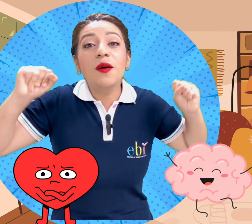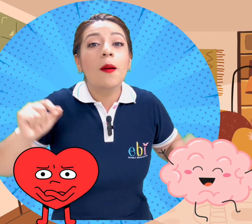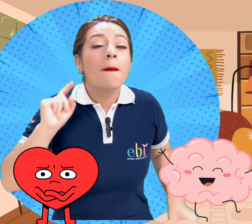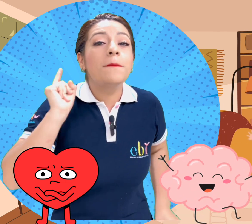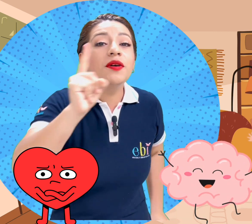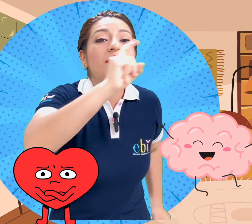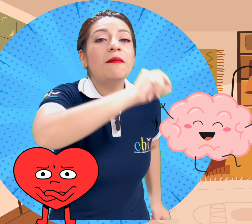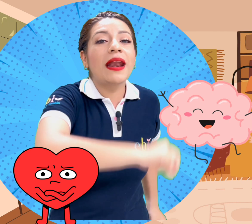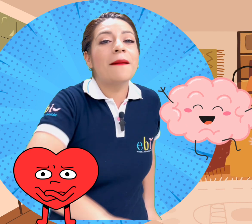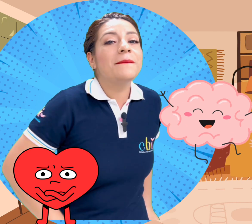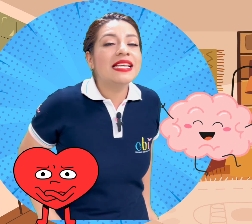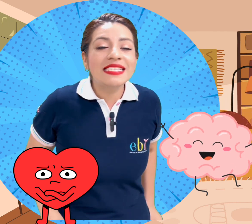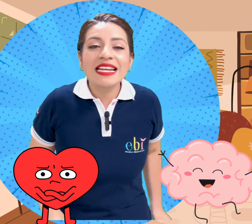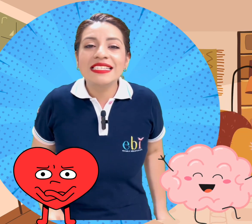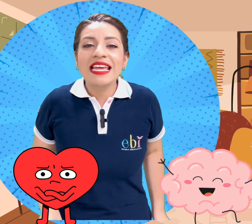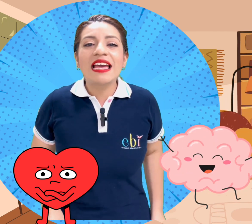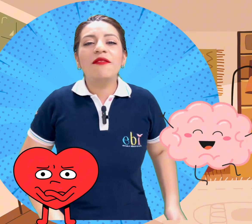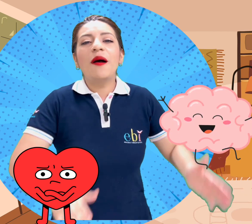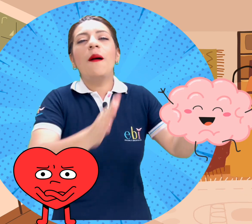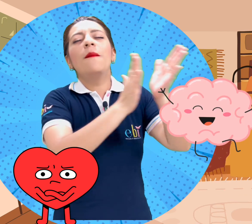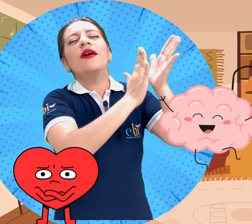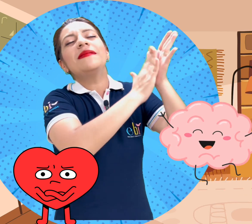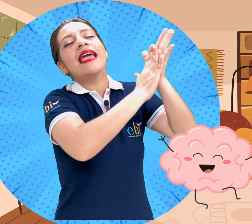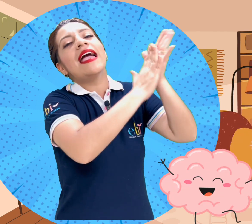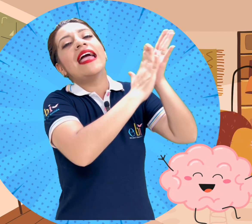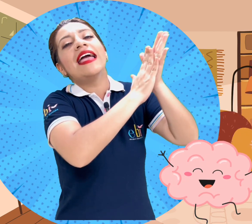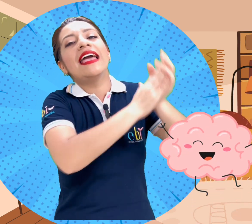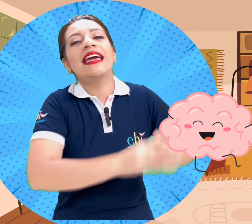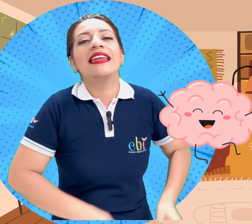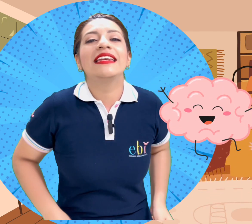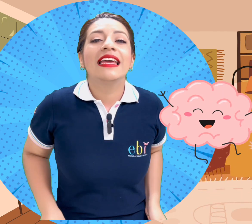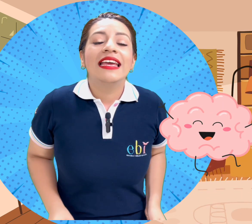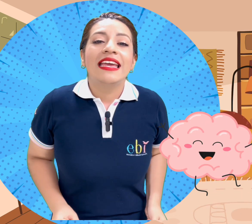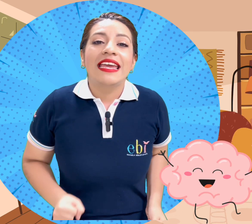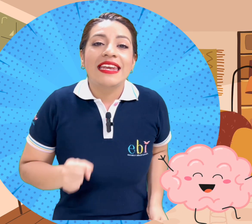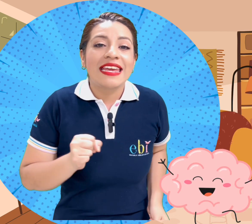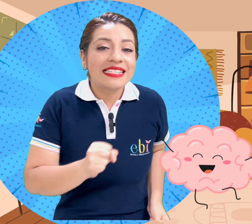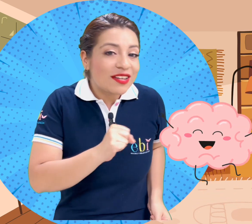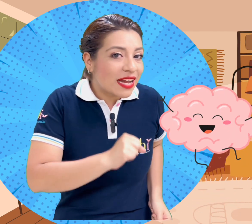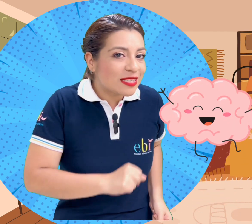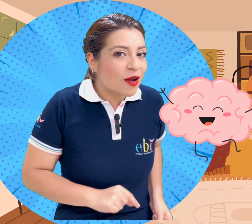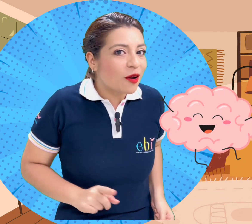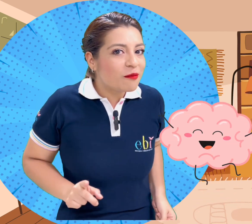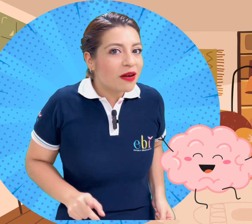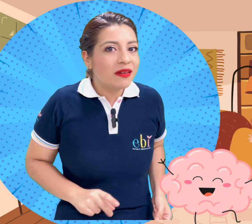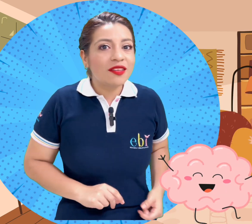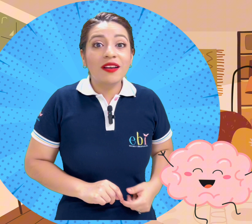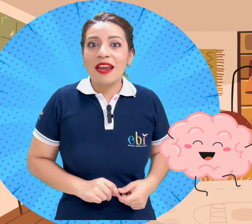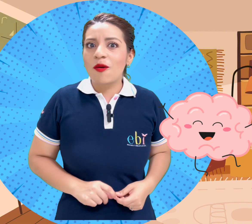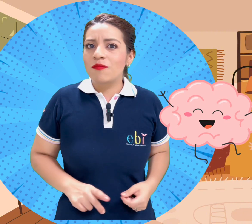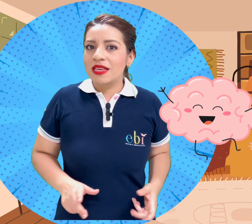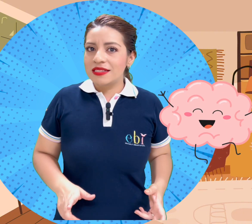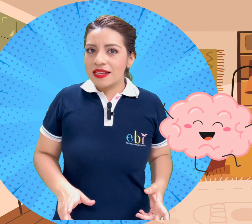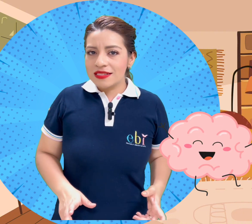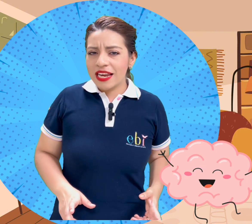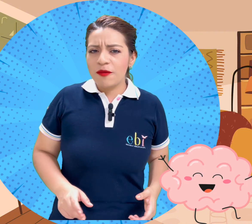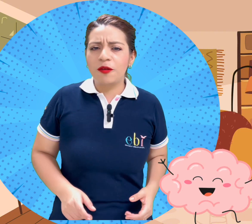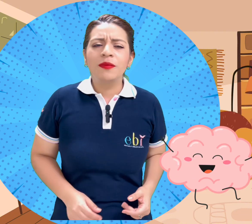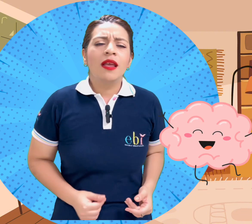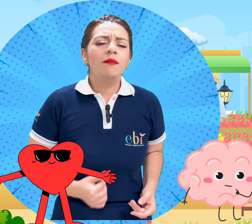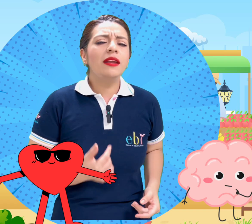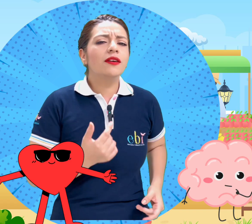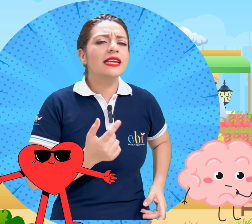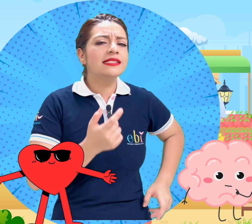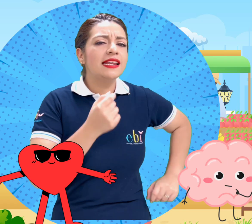¡Yuhu! ¡Punto para Mr. Cerebro! ¡Muy bien! En esta ocasión con Pablito ganó Mr.